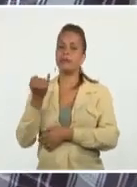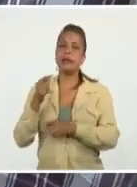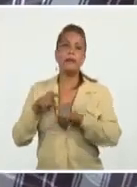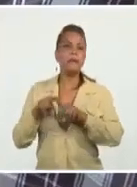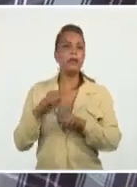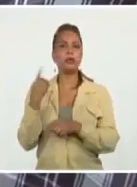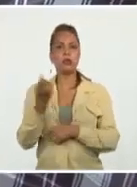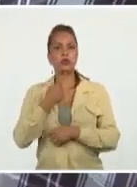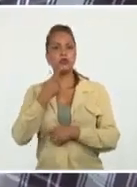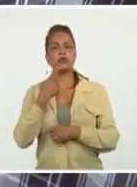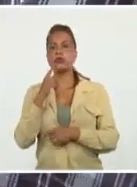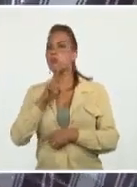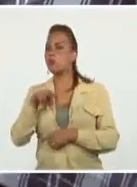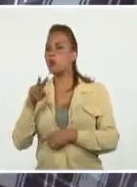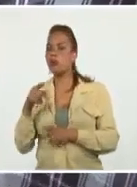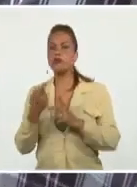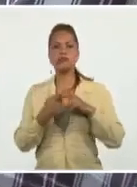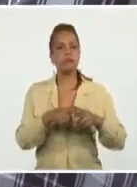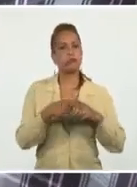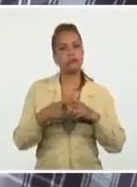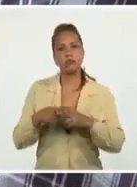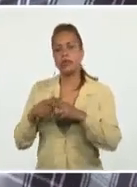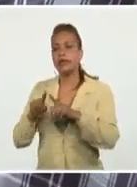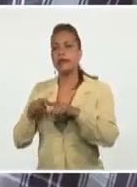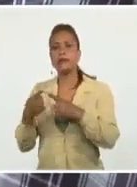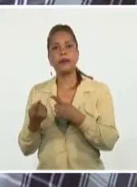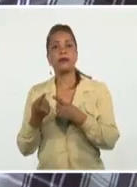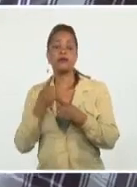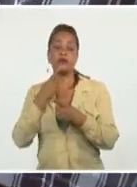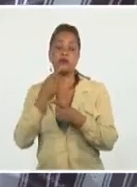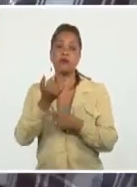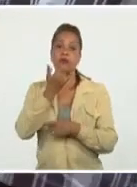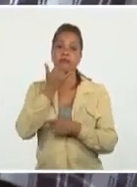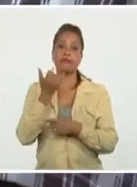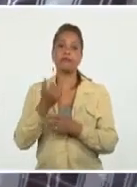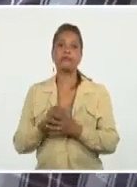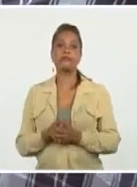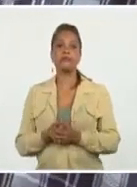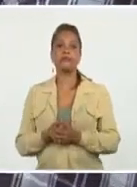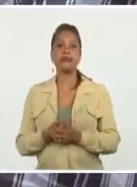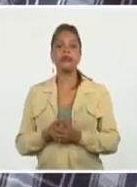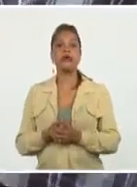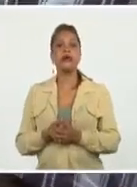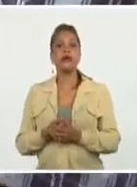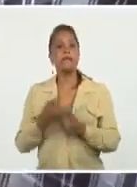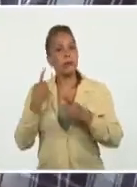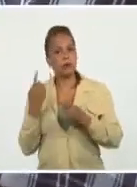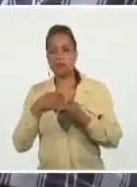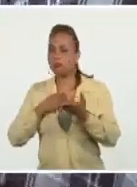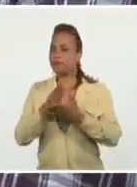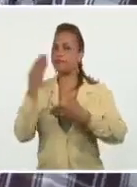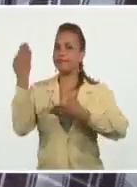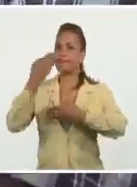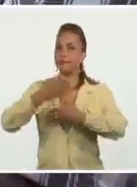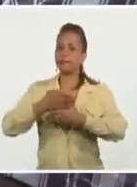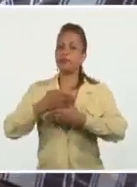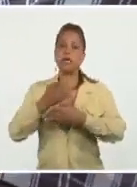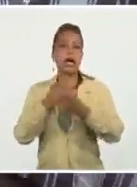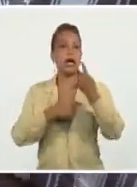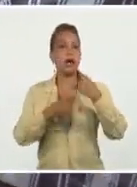siempre una solicitud anticipada de forma tan de que no perjudique el proceso pero si con las mismas limitaciones algo que aparecía